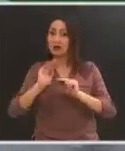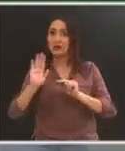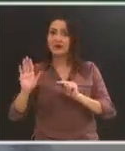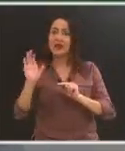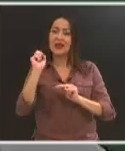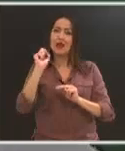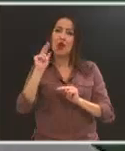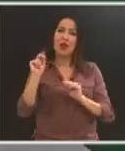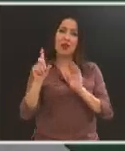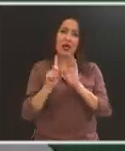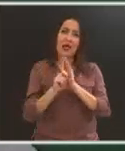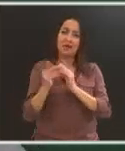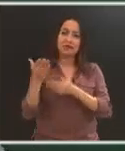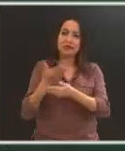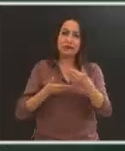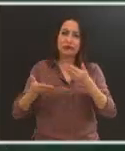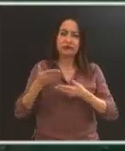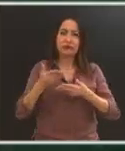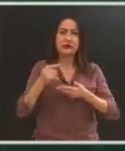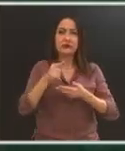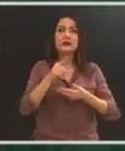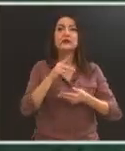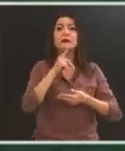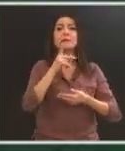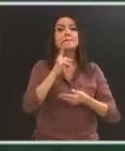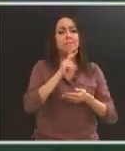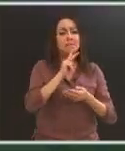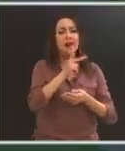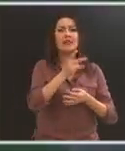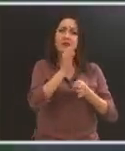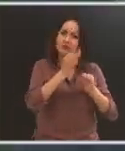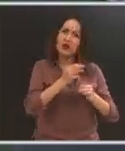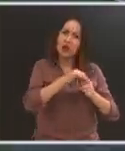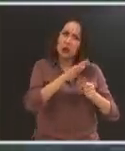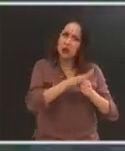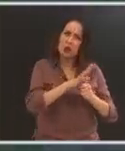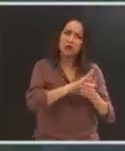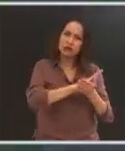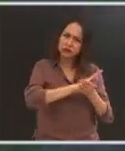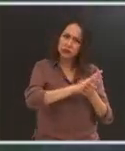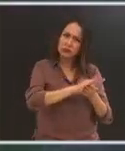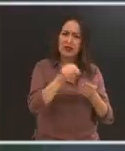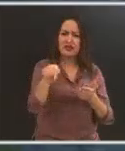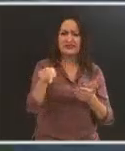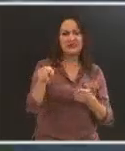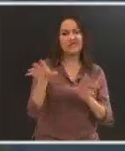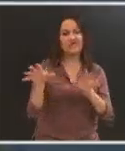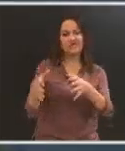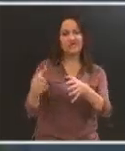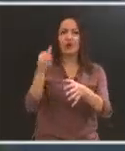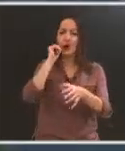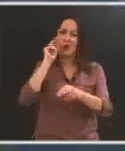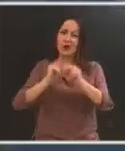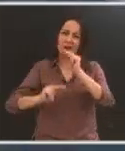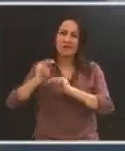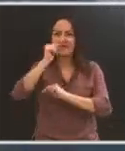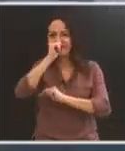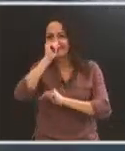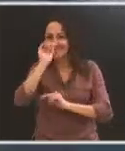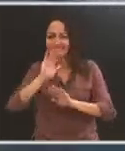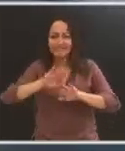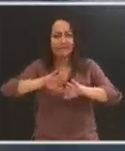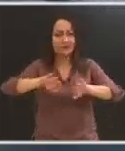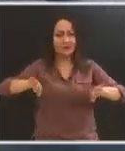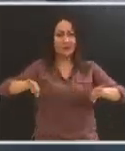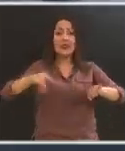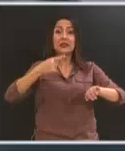la presidencia de la Cámara, este tipo de acciones limpian a los verdaderos productores y exportadores de los mafiosos que se dedican al lavado y narcotráfico y aclararon que